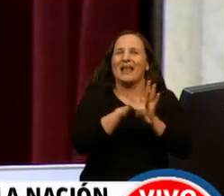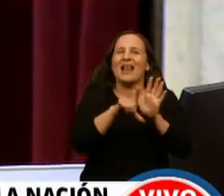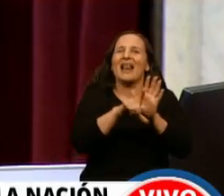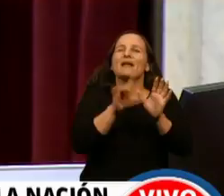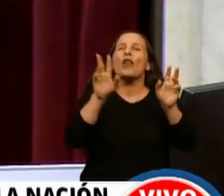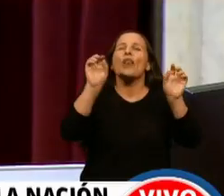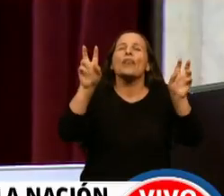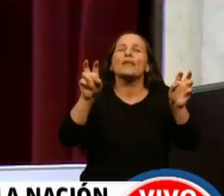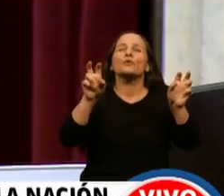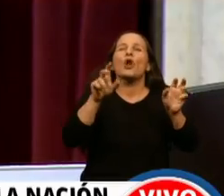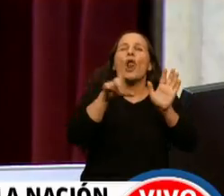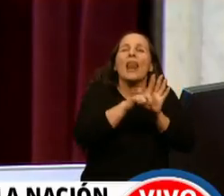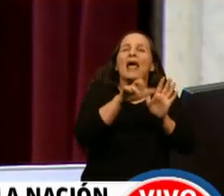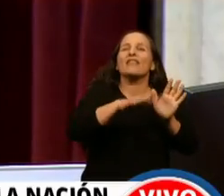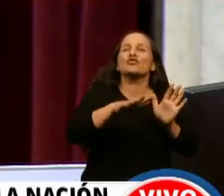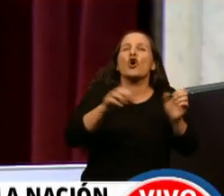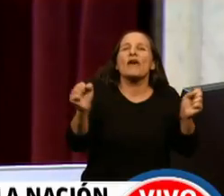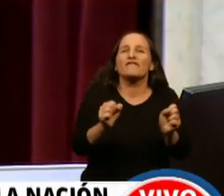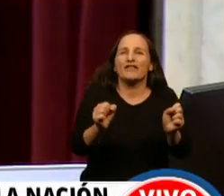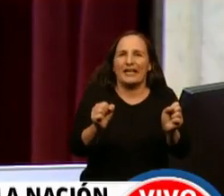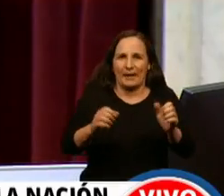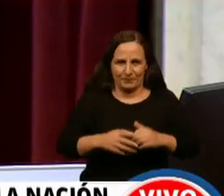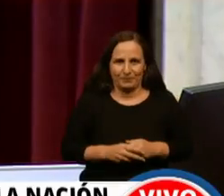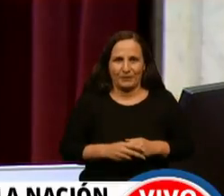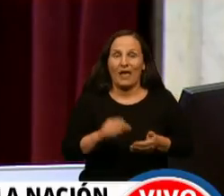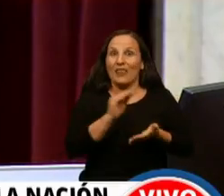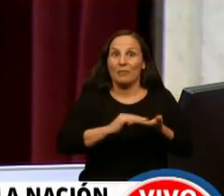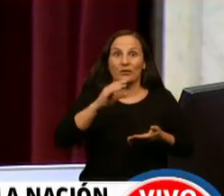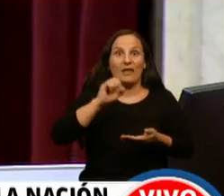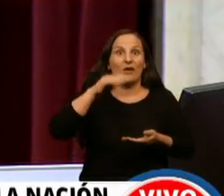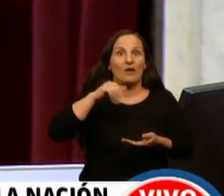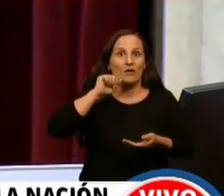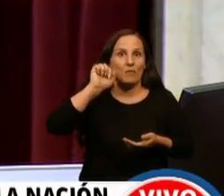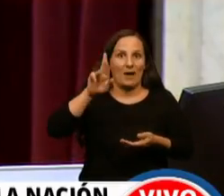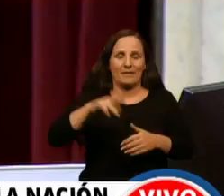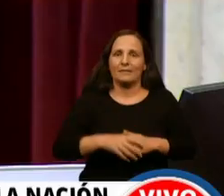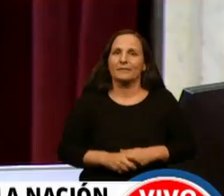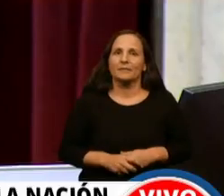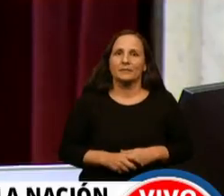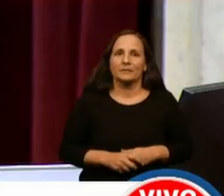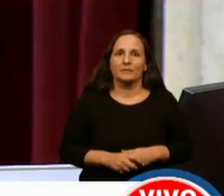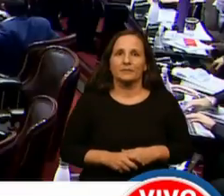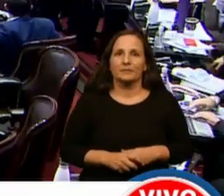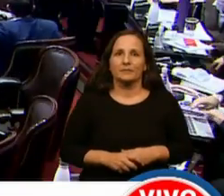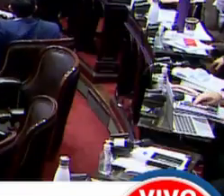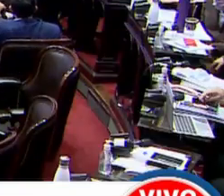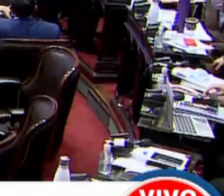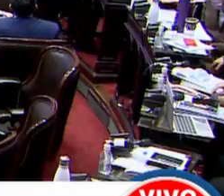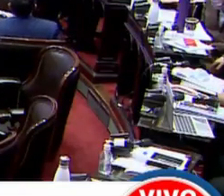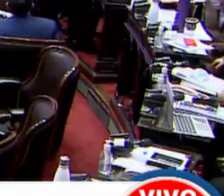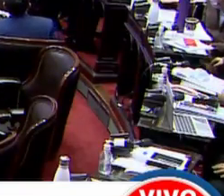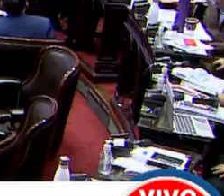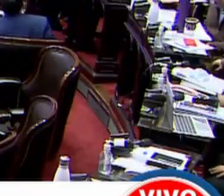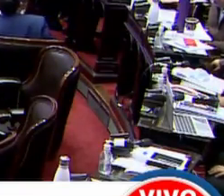zona fría en uso de la palabra el diputado omar chafí félix gracias